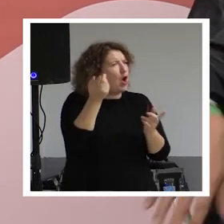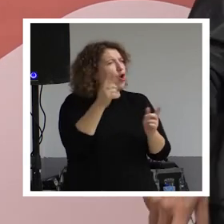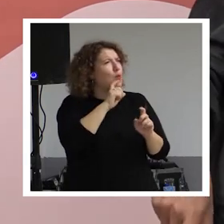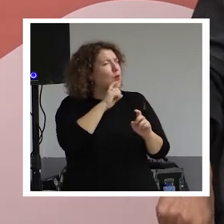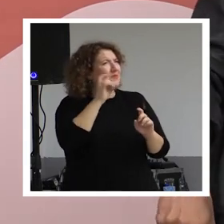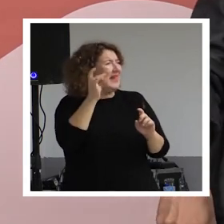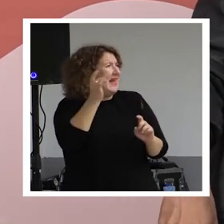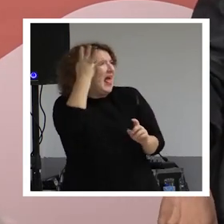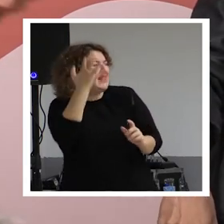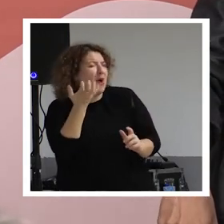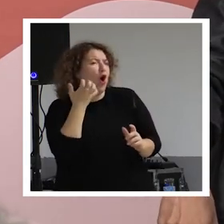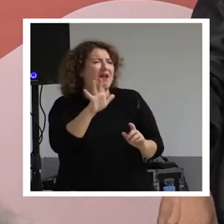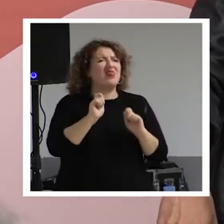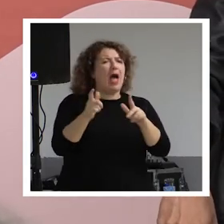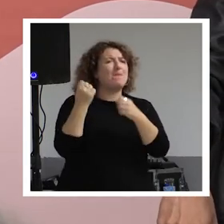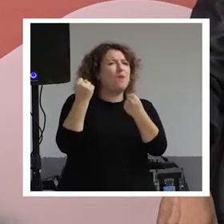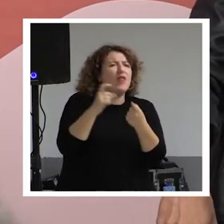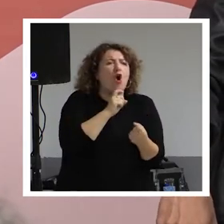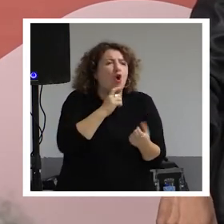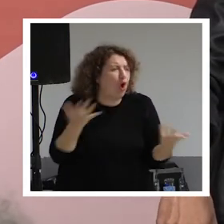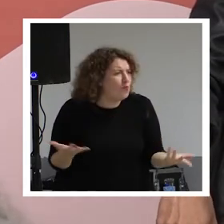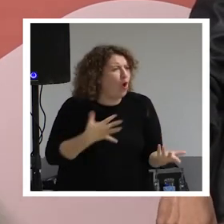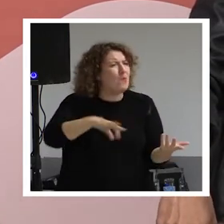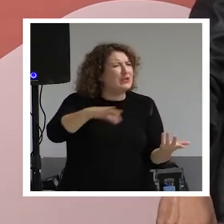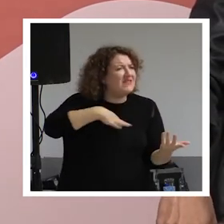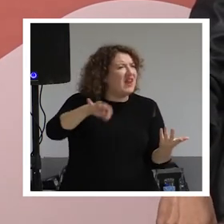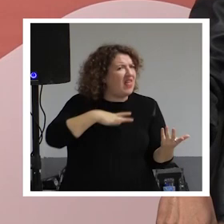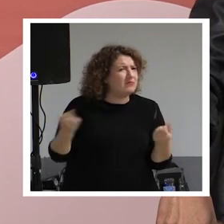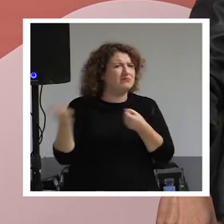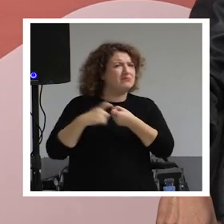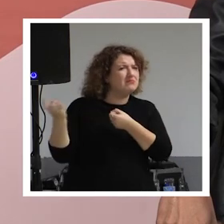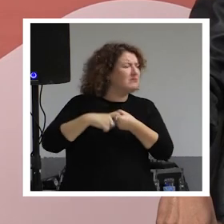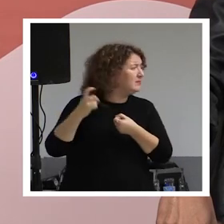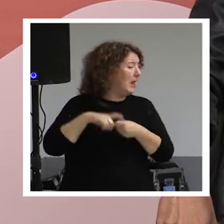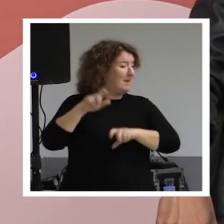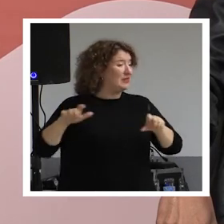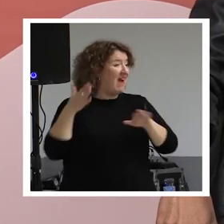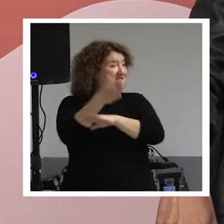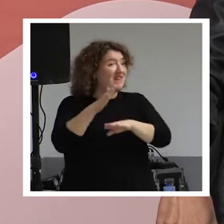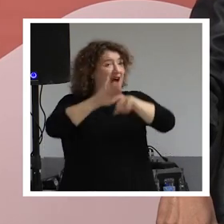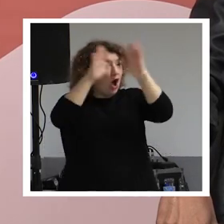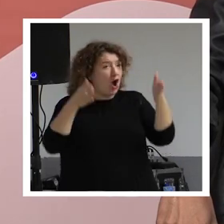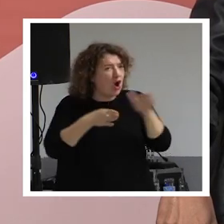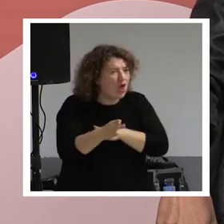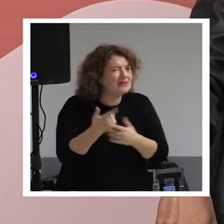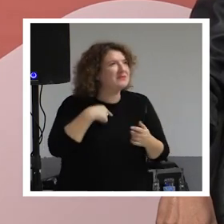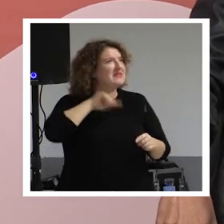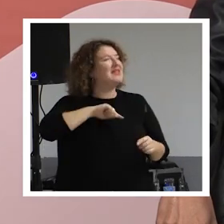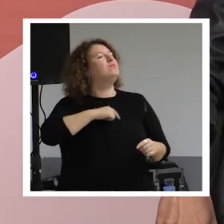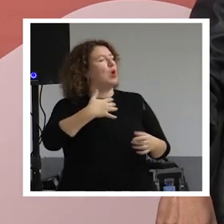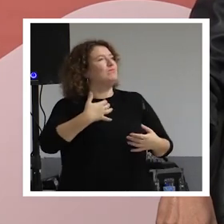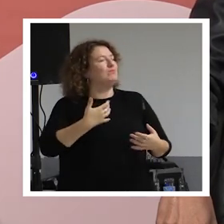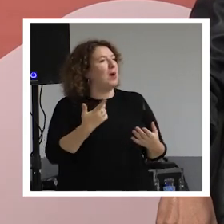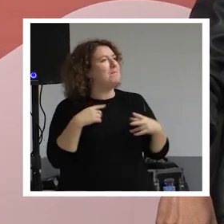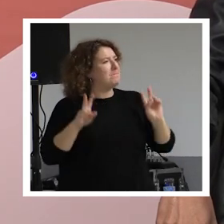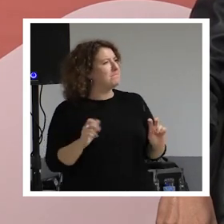hacerlo no formemos en cada lugar este grupos de este tipo no y y y luego pensemos de manera creativa y original